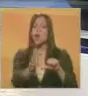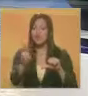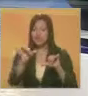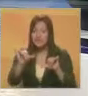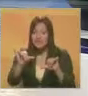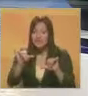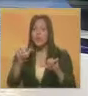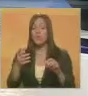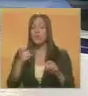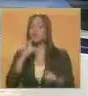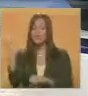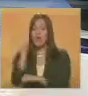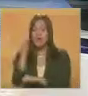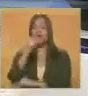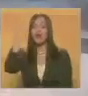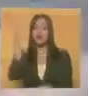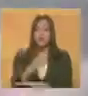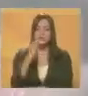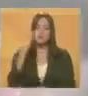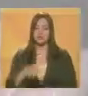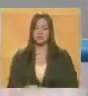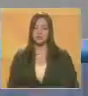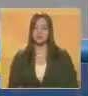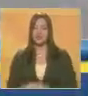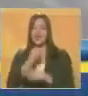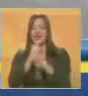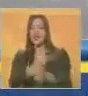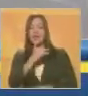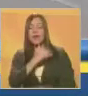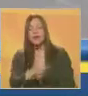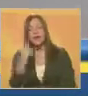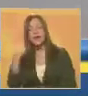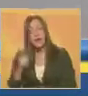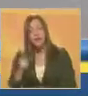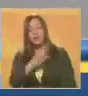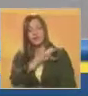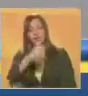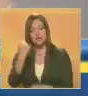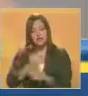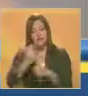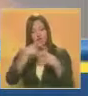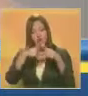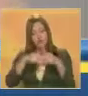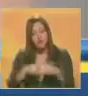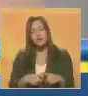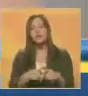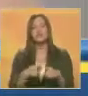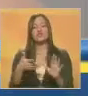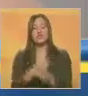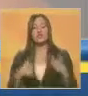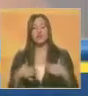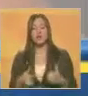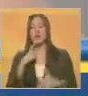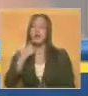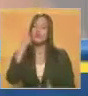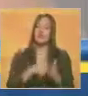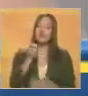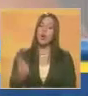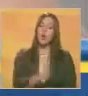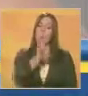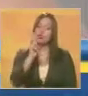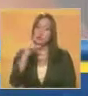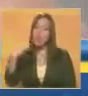salud que no cumplan con esta medida la información conocida a través del servicio autónomo de contraloría sanitaria señala que se prohíbe el uso de